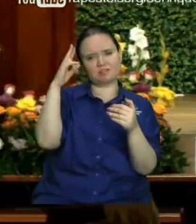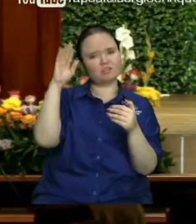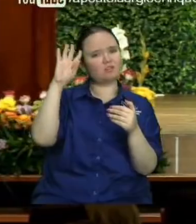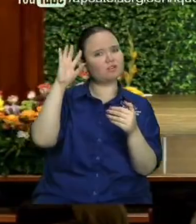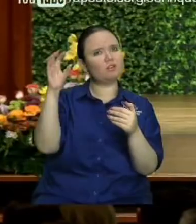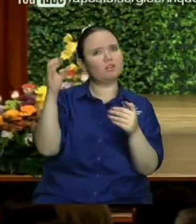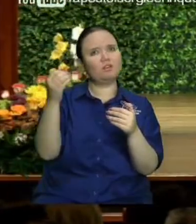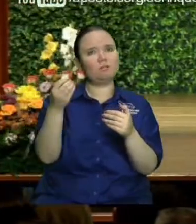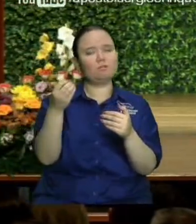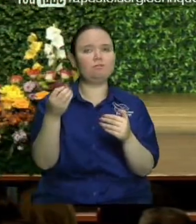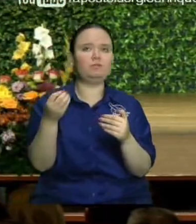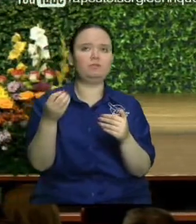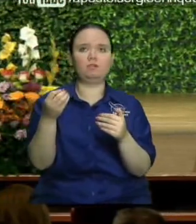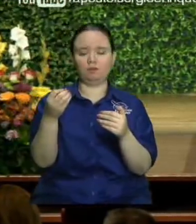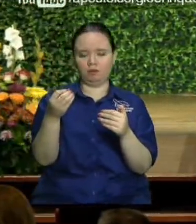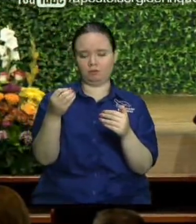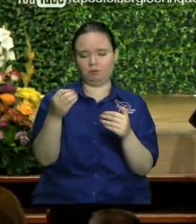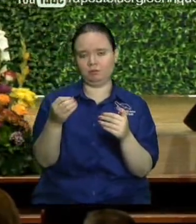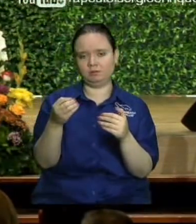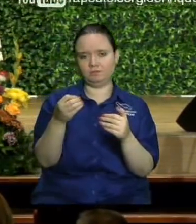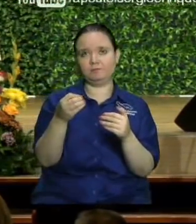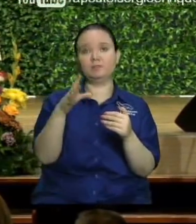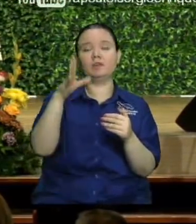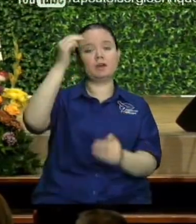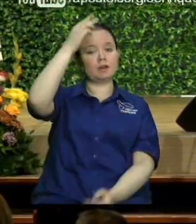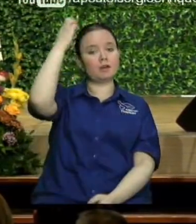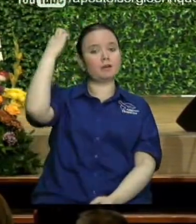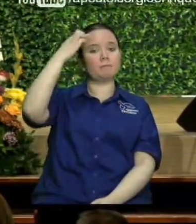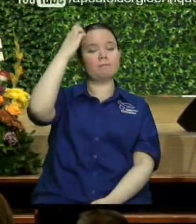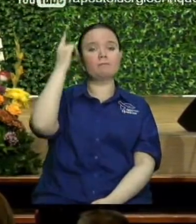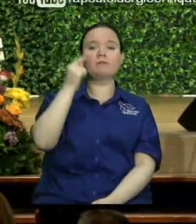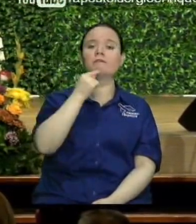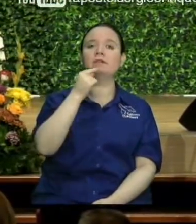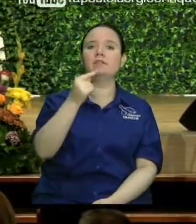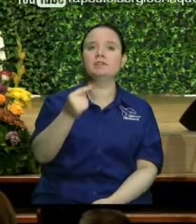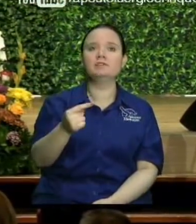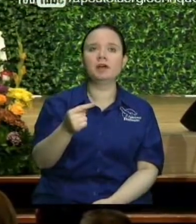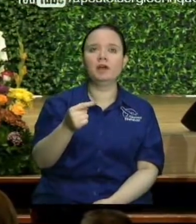porque lo que había profetizado